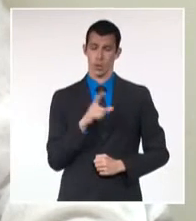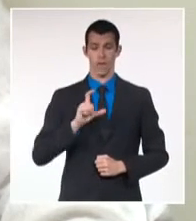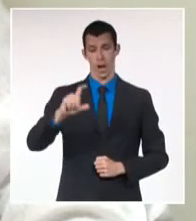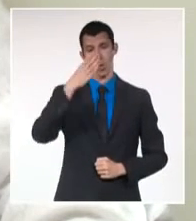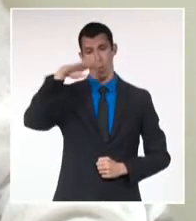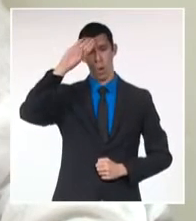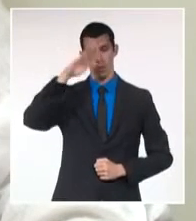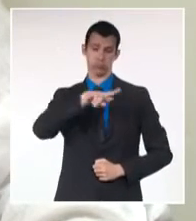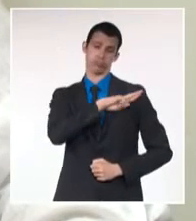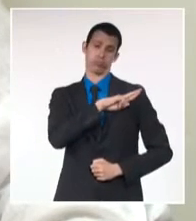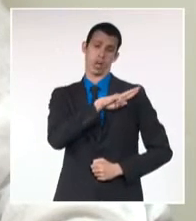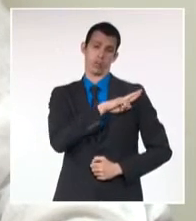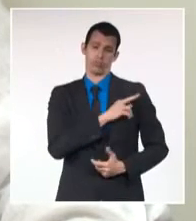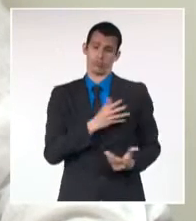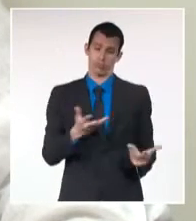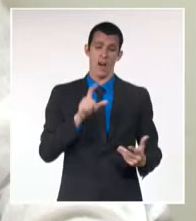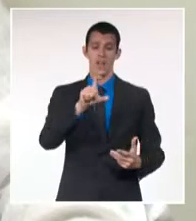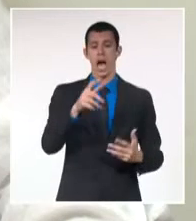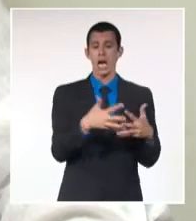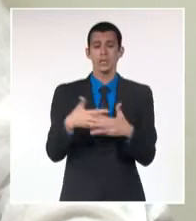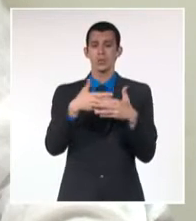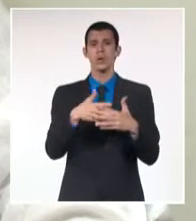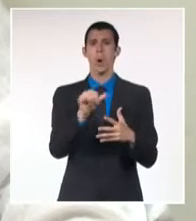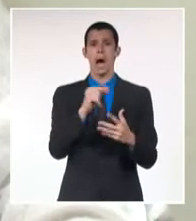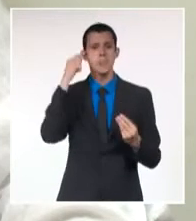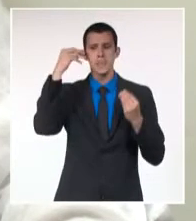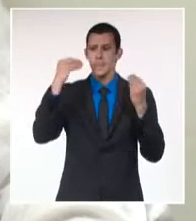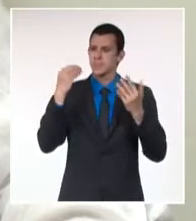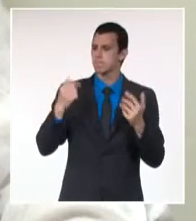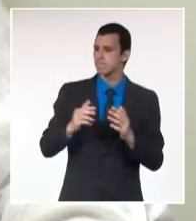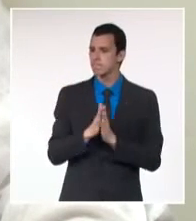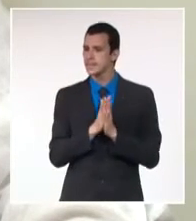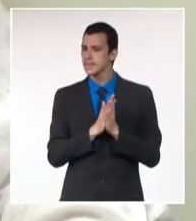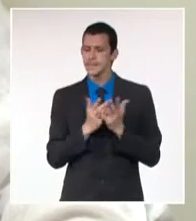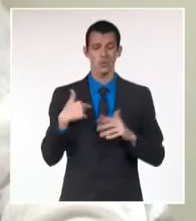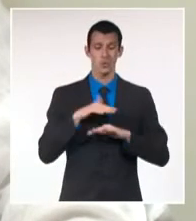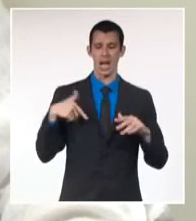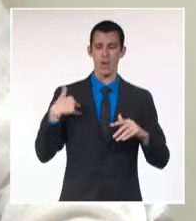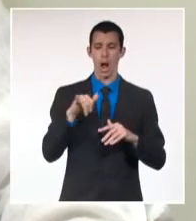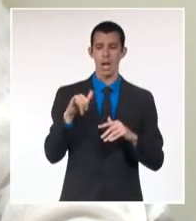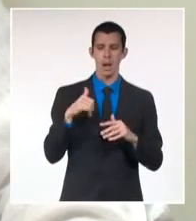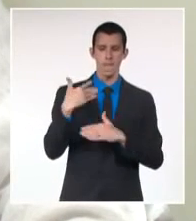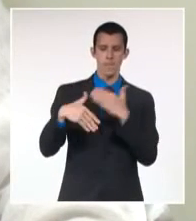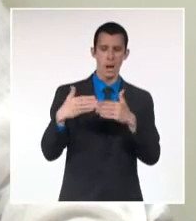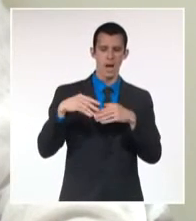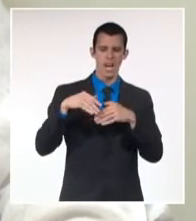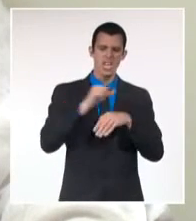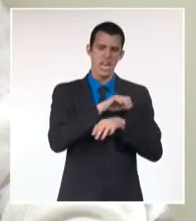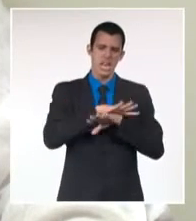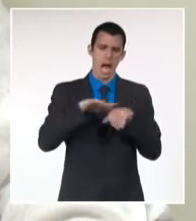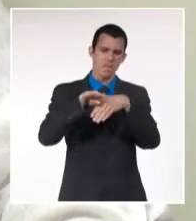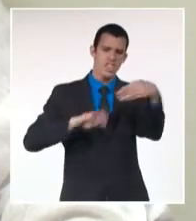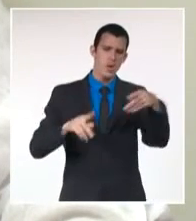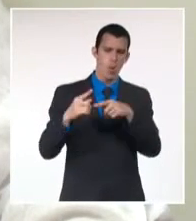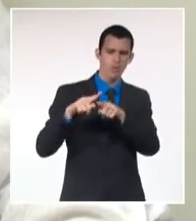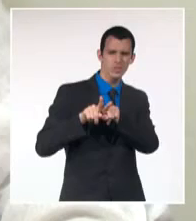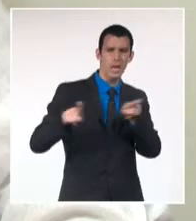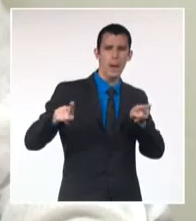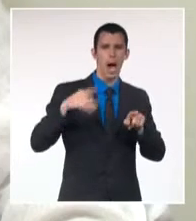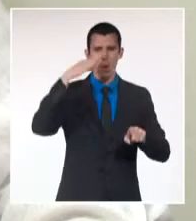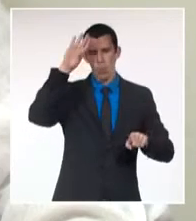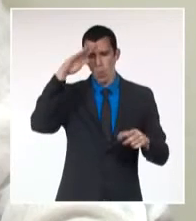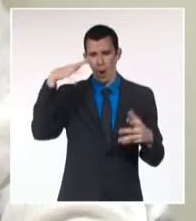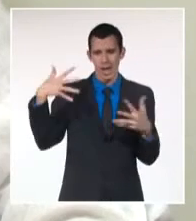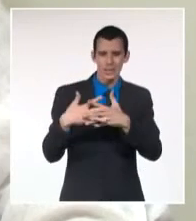argumento que se había utilizado para afectar las relaciones bilaterales. Yo lo que te puedo decir es que nos podemos imaginar